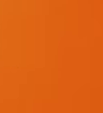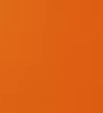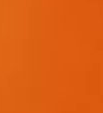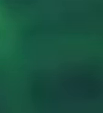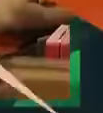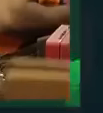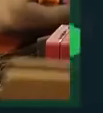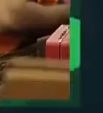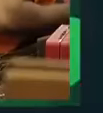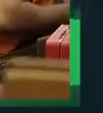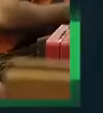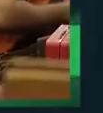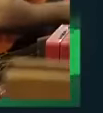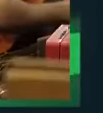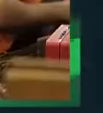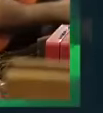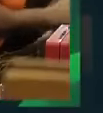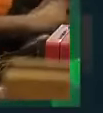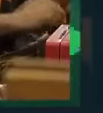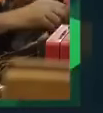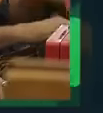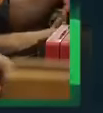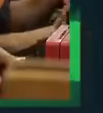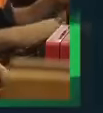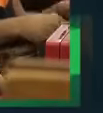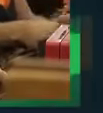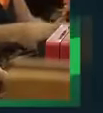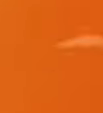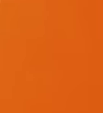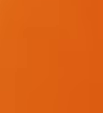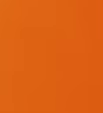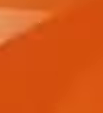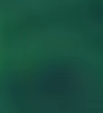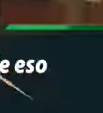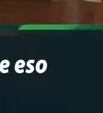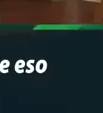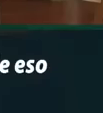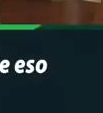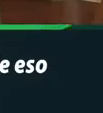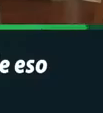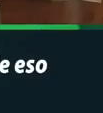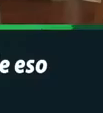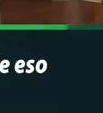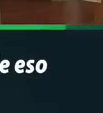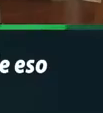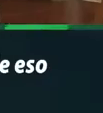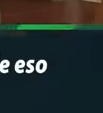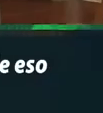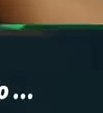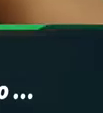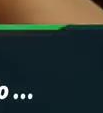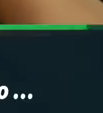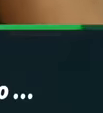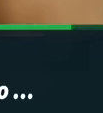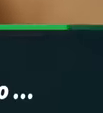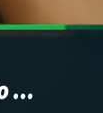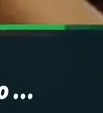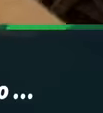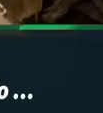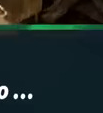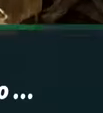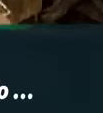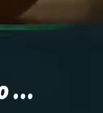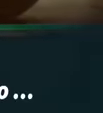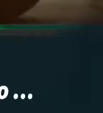como torcedores lo representamos produciendo cada día más. Y creo que vivimos orgullosos de eso, de